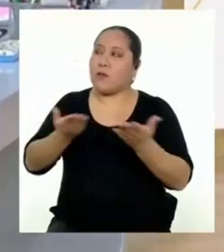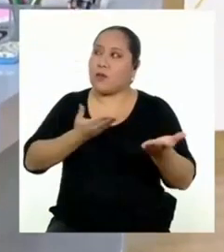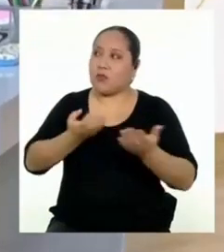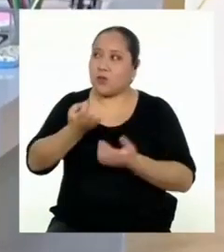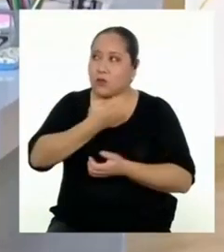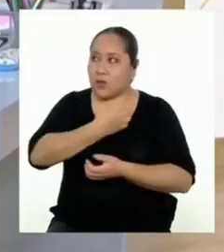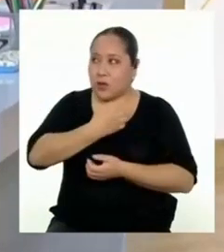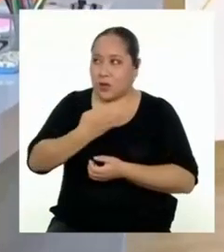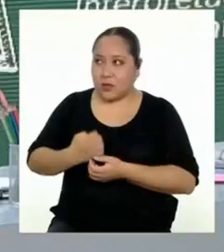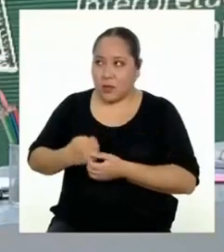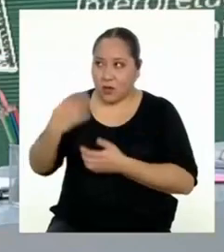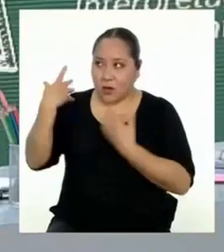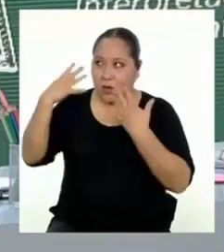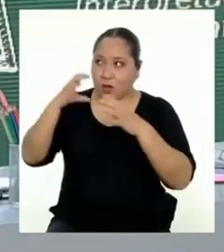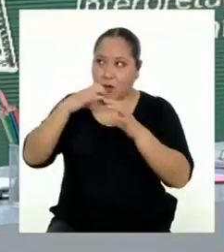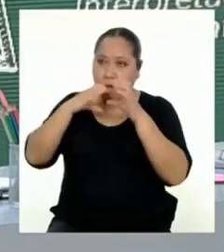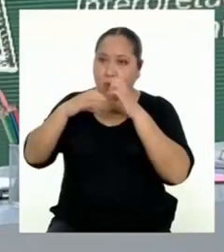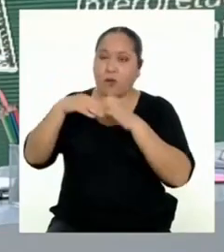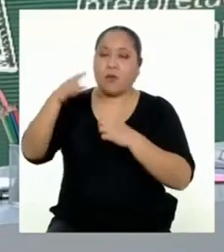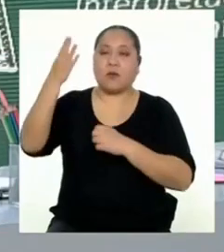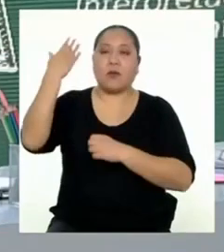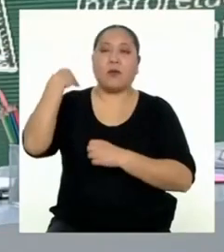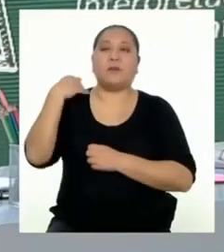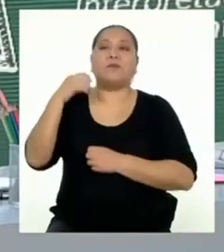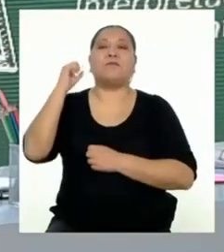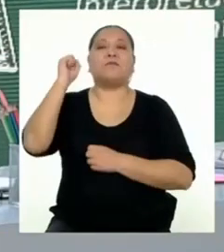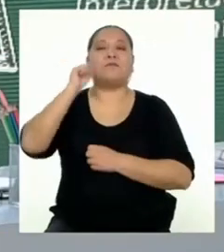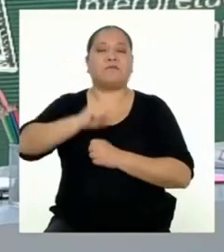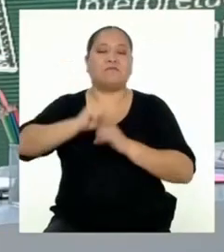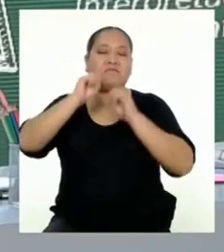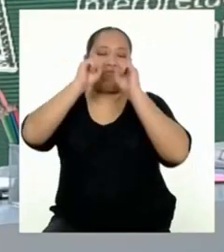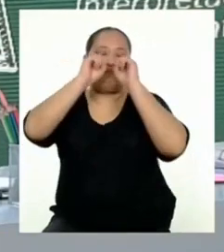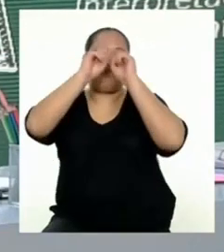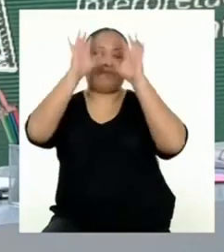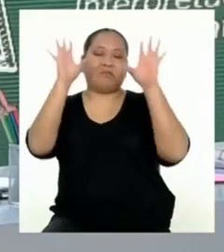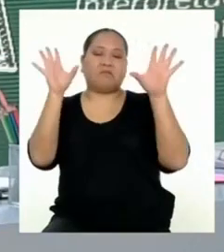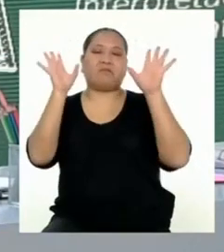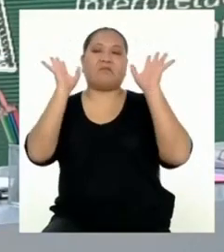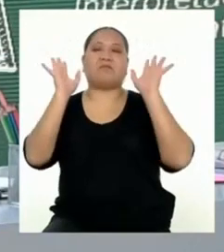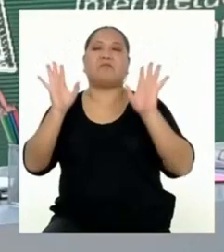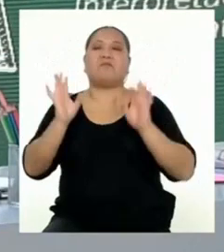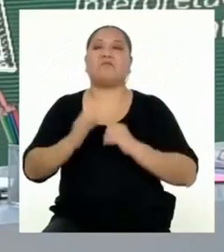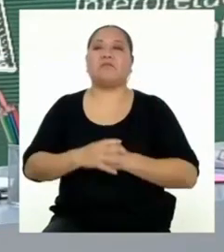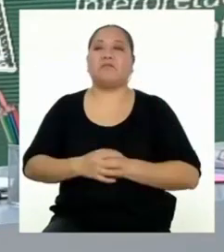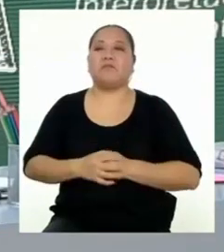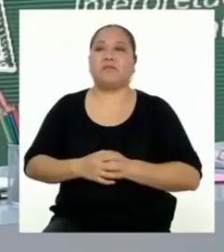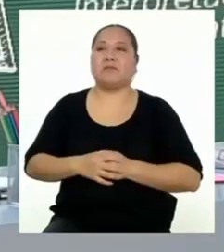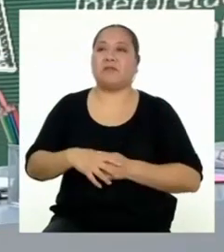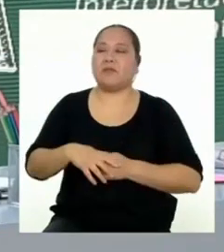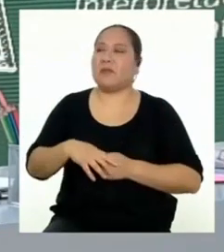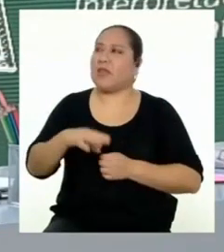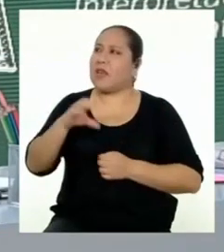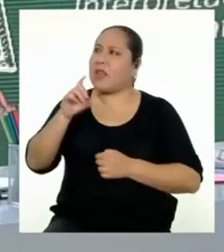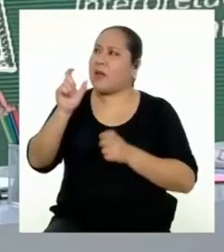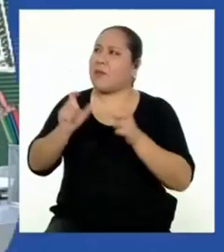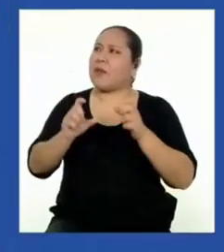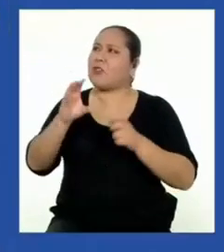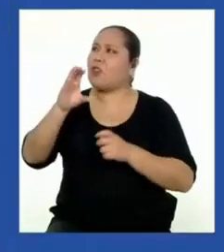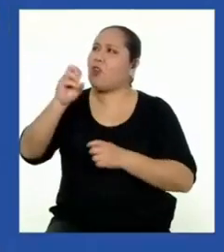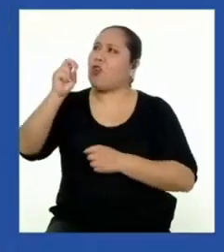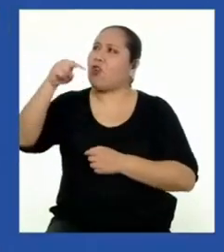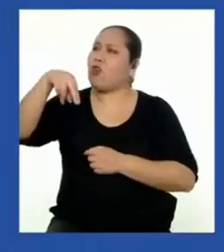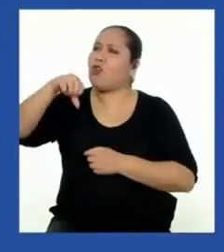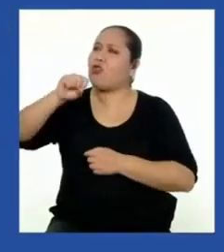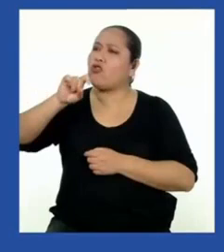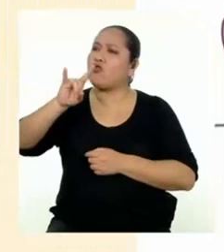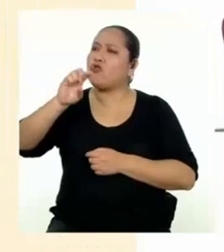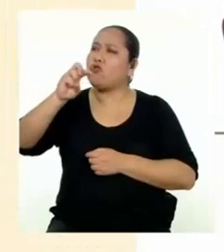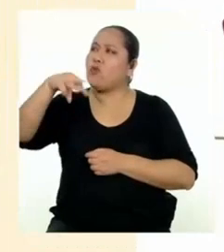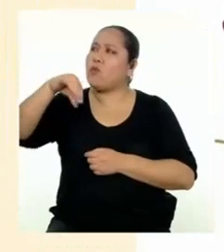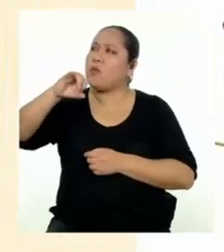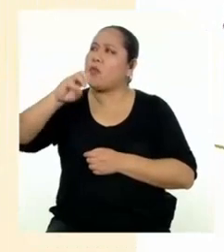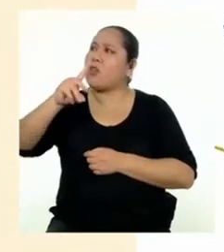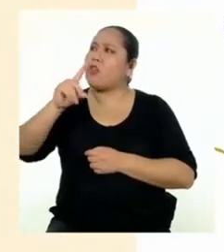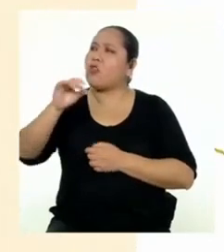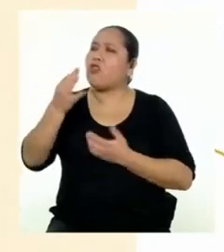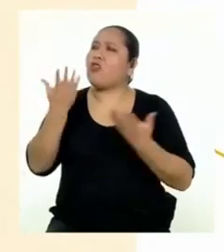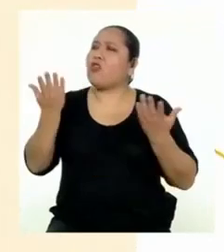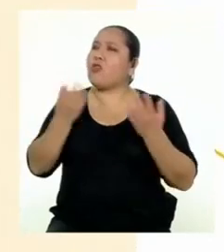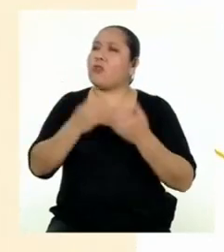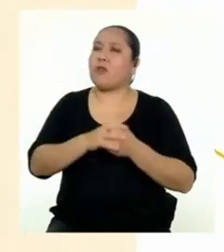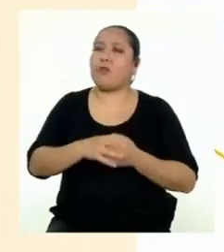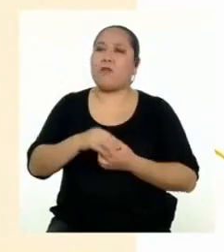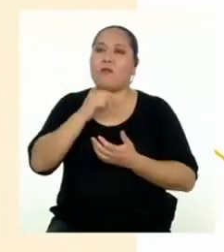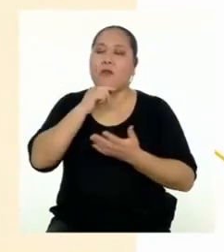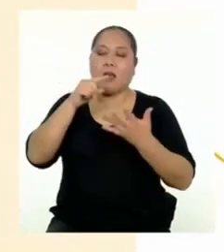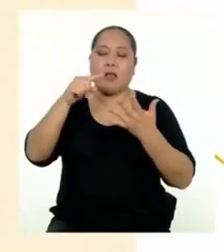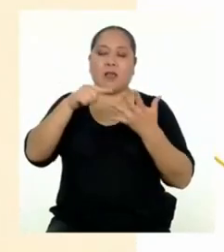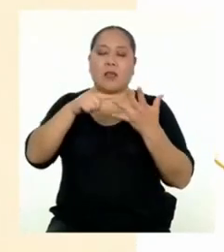hemos estado conversando. Ahora sí me quedó clarito, profesor. ¿Y el consumidor dónde quedó? Aún nos faltan